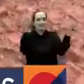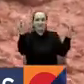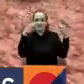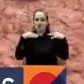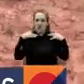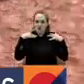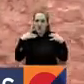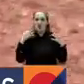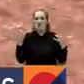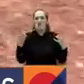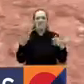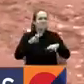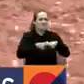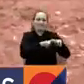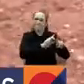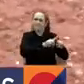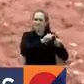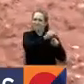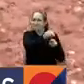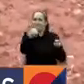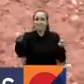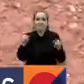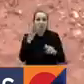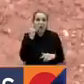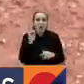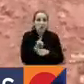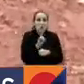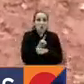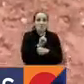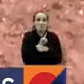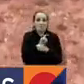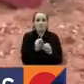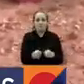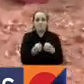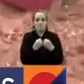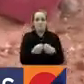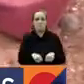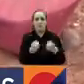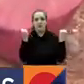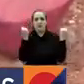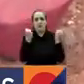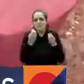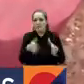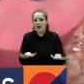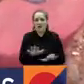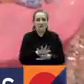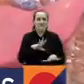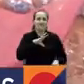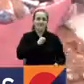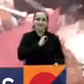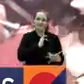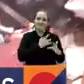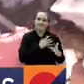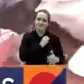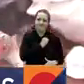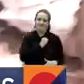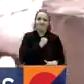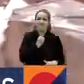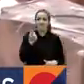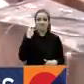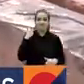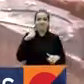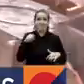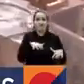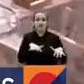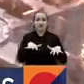que pues hacían parte de la vida diaria de estas personas y que infortunadamente pues la perdieron durante esta emergencia.